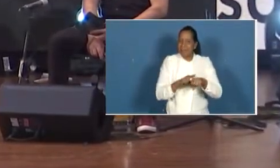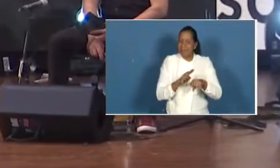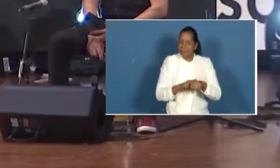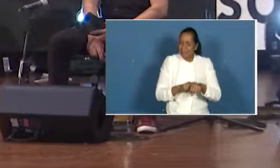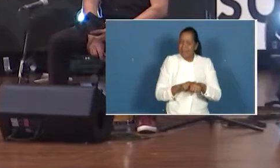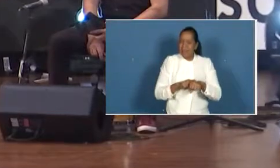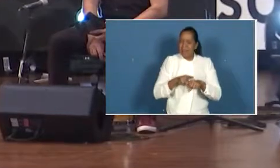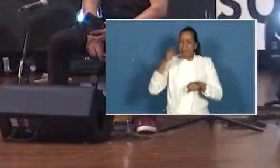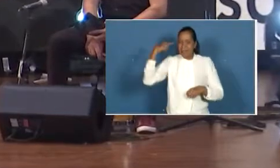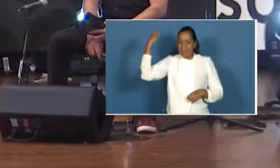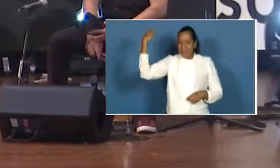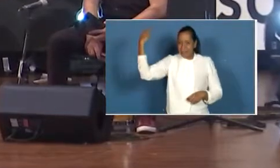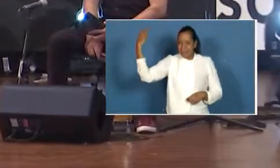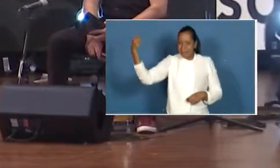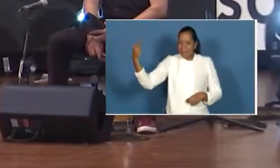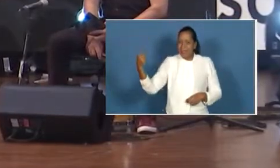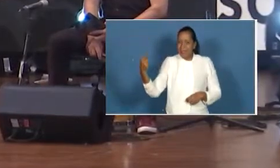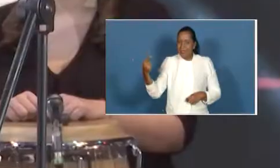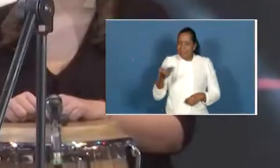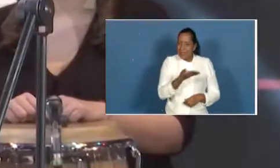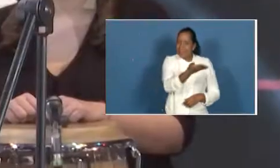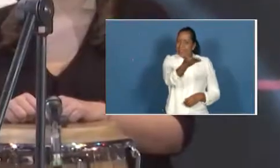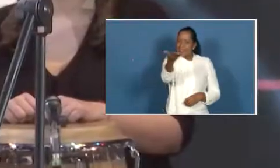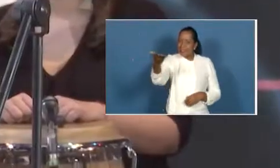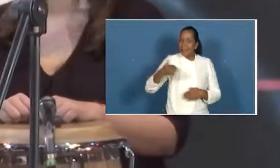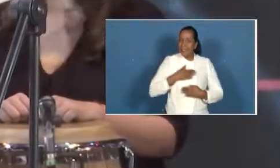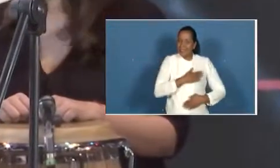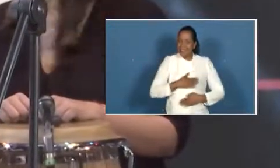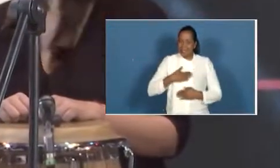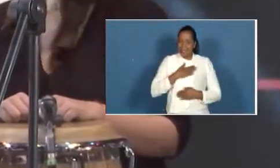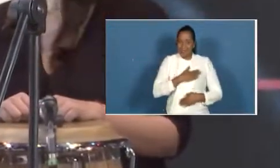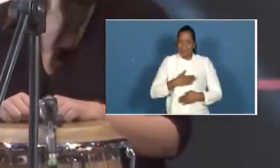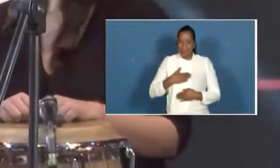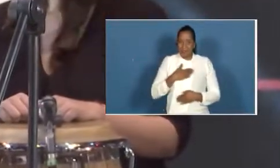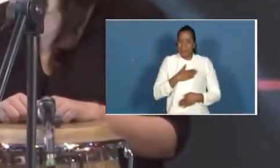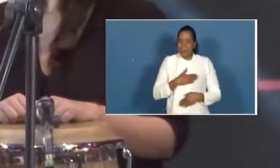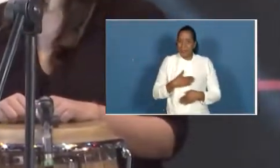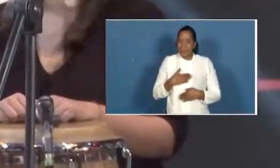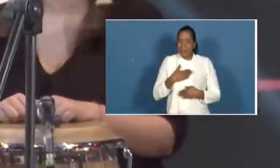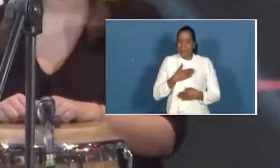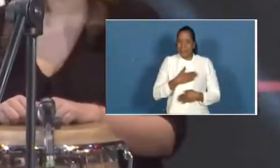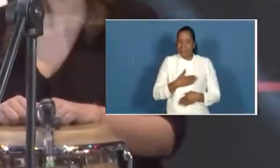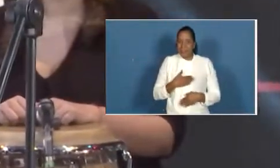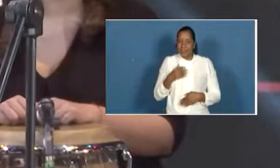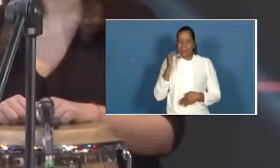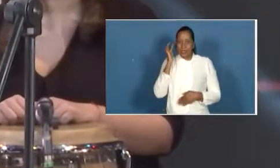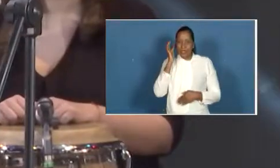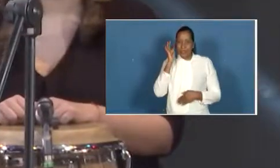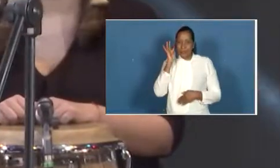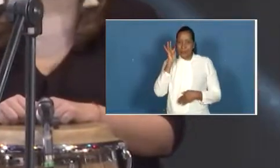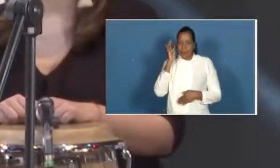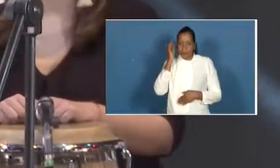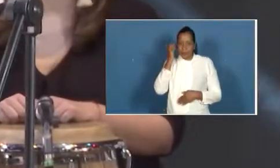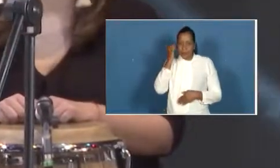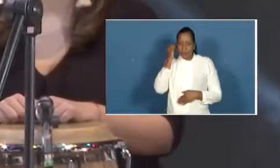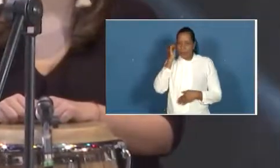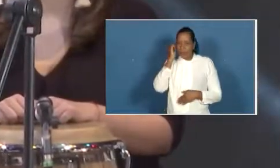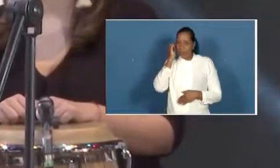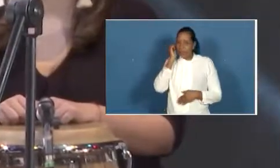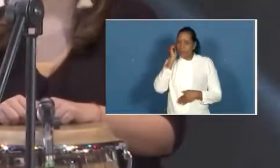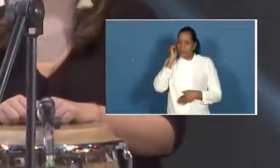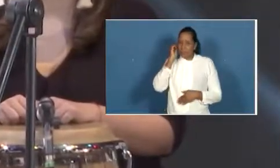calidad para estar para ustedes cada noche. ¿Para qué? Para que puedan disfrutar. Ya yo empecé, porque lo que viene hoy